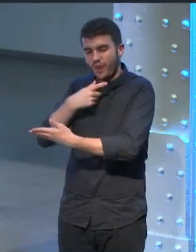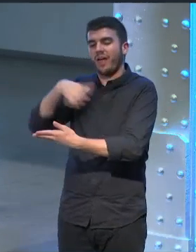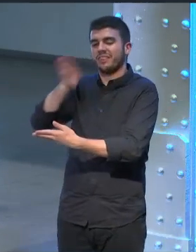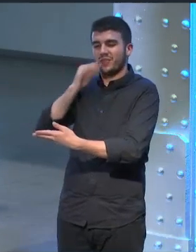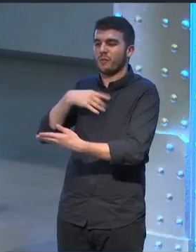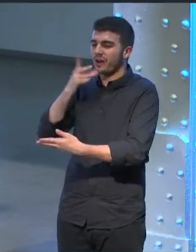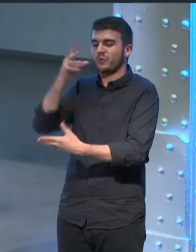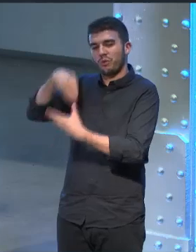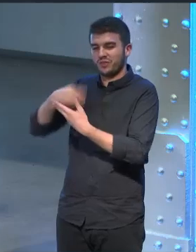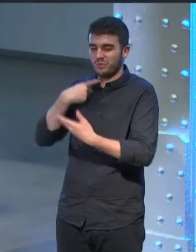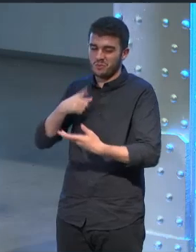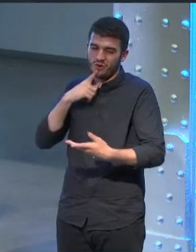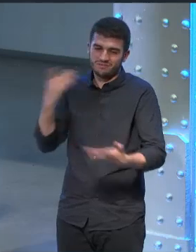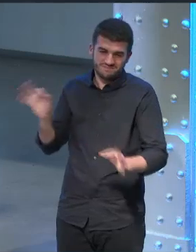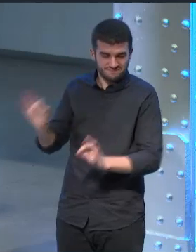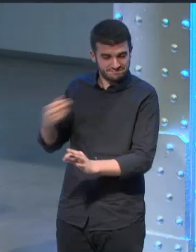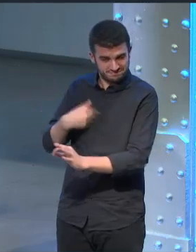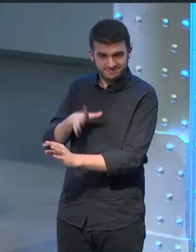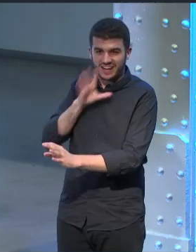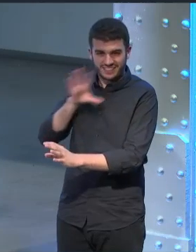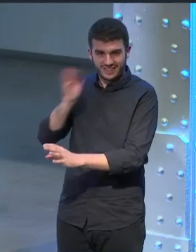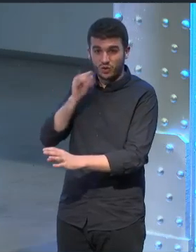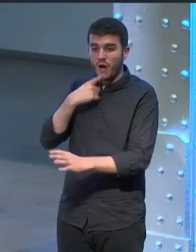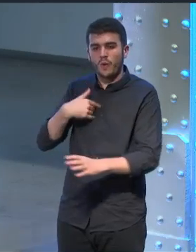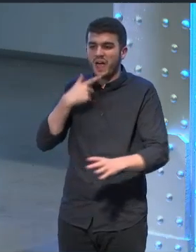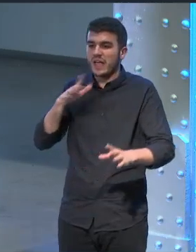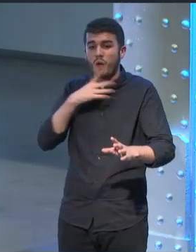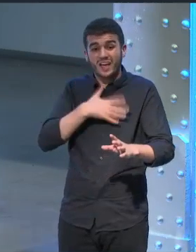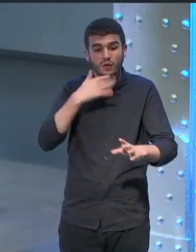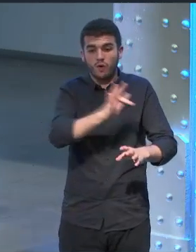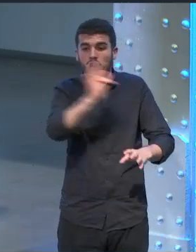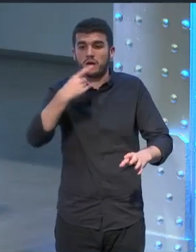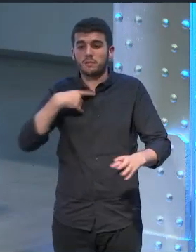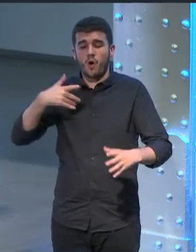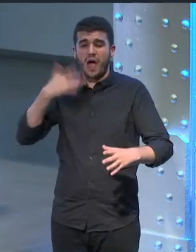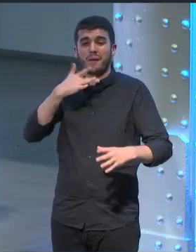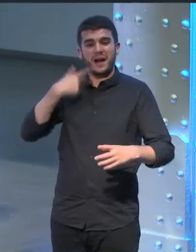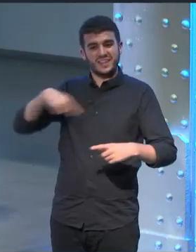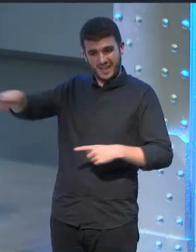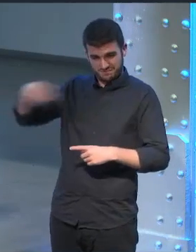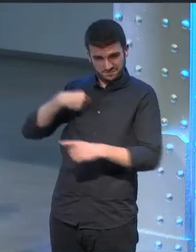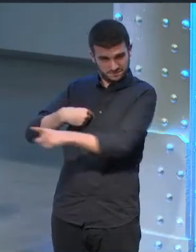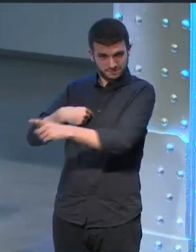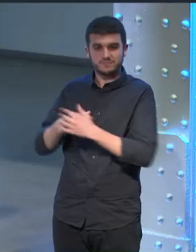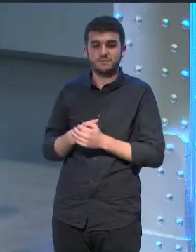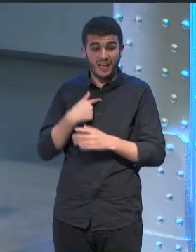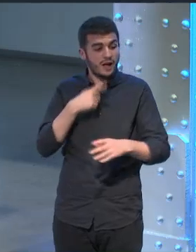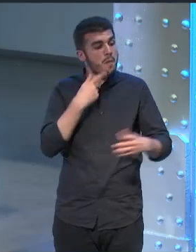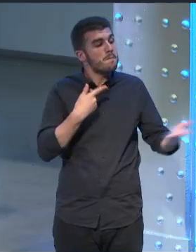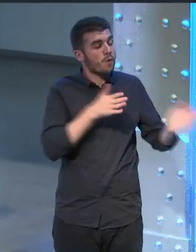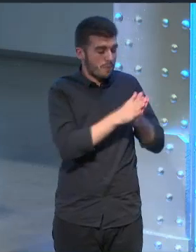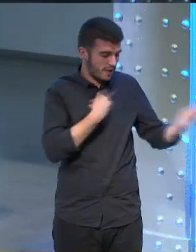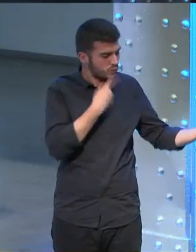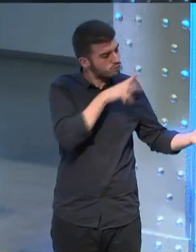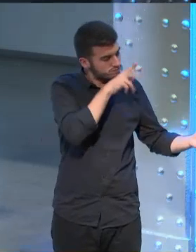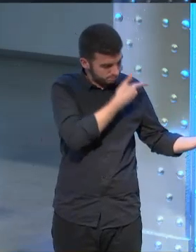que si no... Milagros, que quería intervenir también y damos la palabra por allí al señor de camisa amarilla. Milagros. No, yo quería